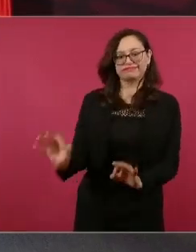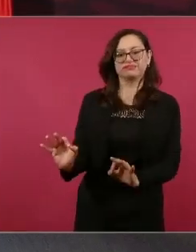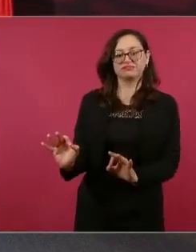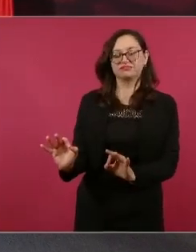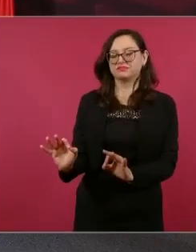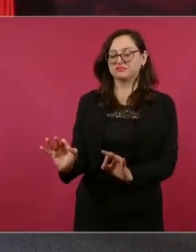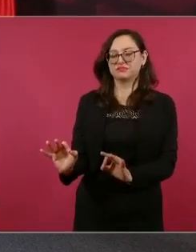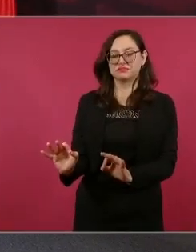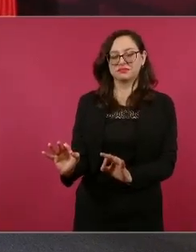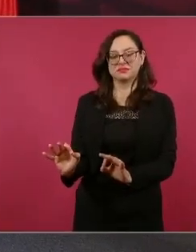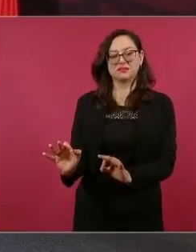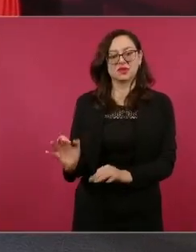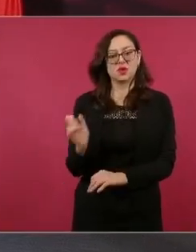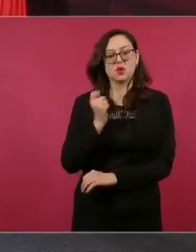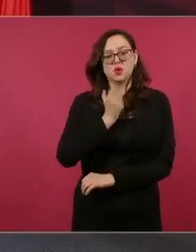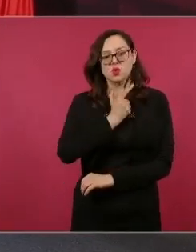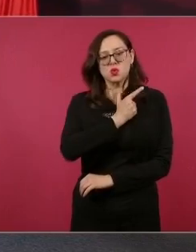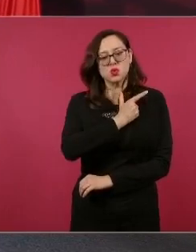de primera. Y